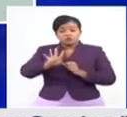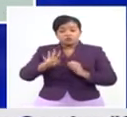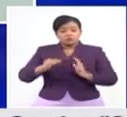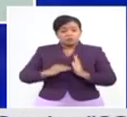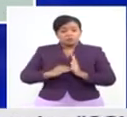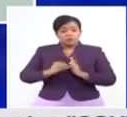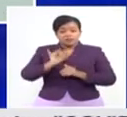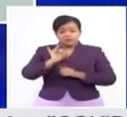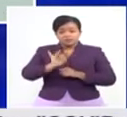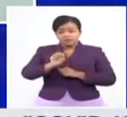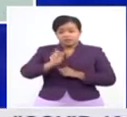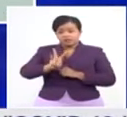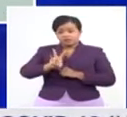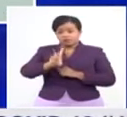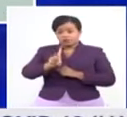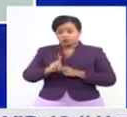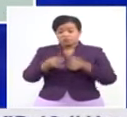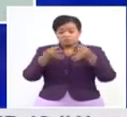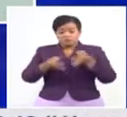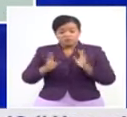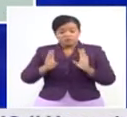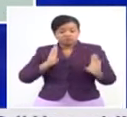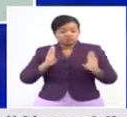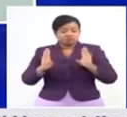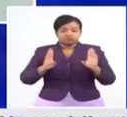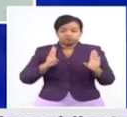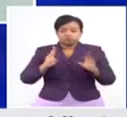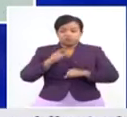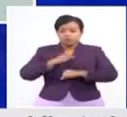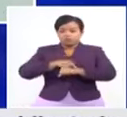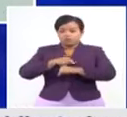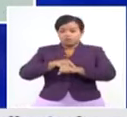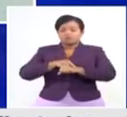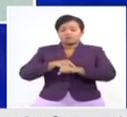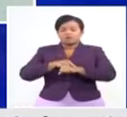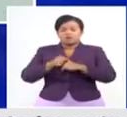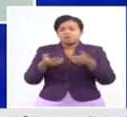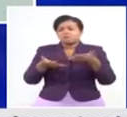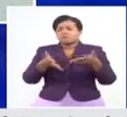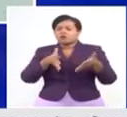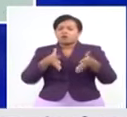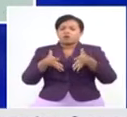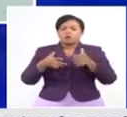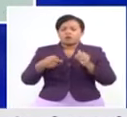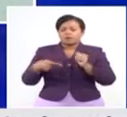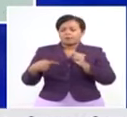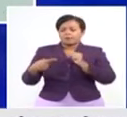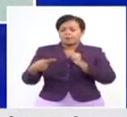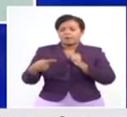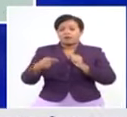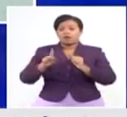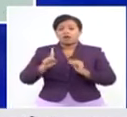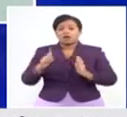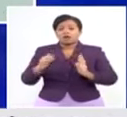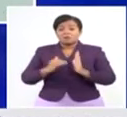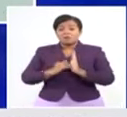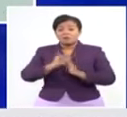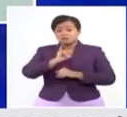24.731 en este periodo de tiempo, promediando la elevada cifra de